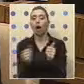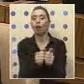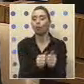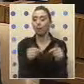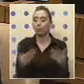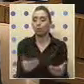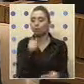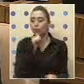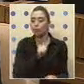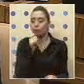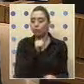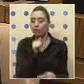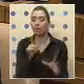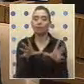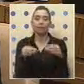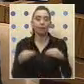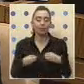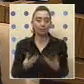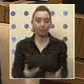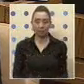este déficit del que hay que hacerse cargo.